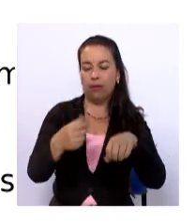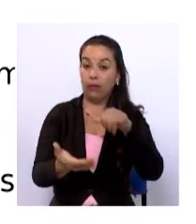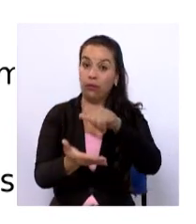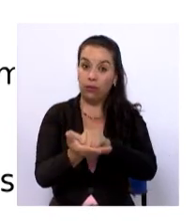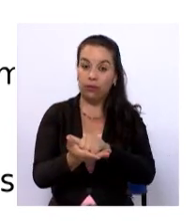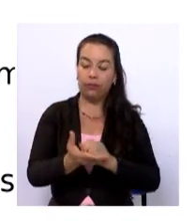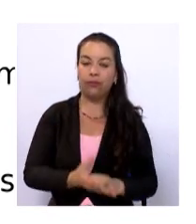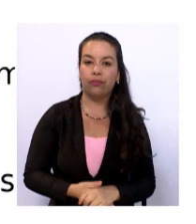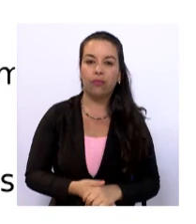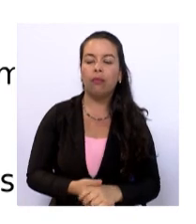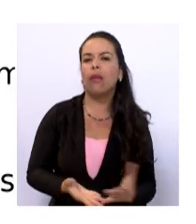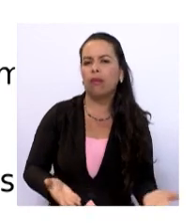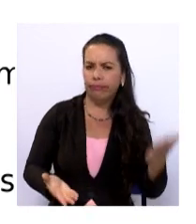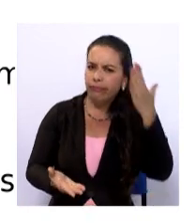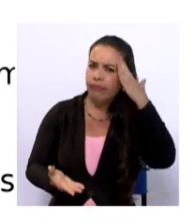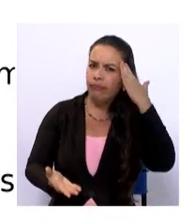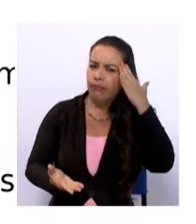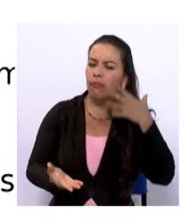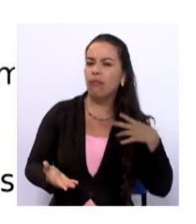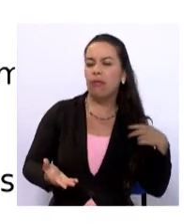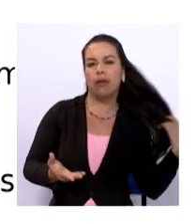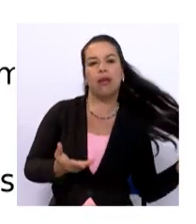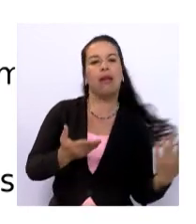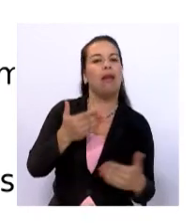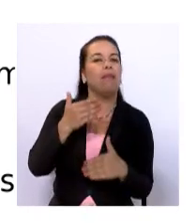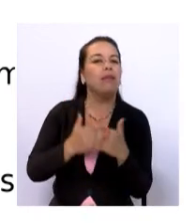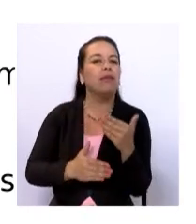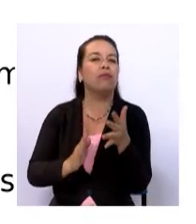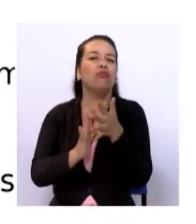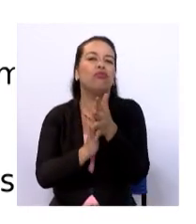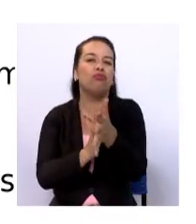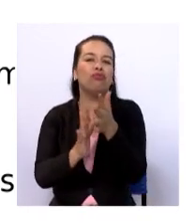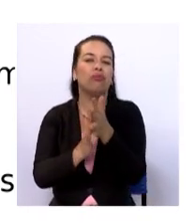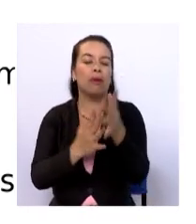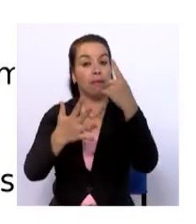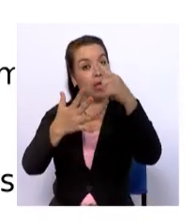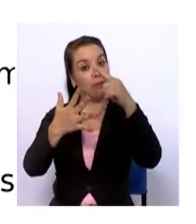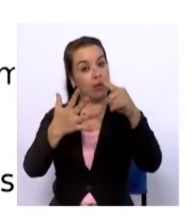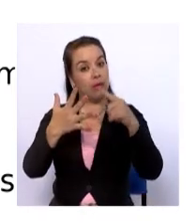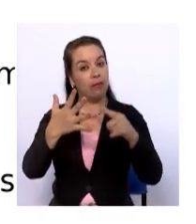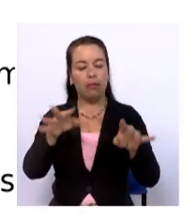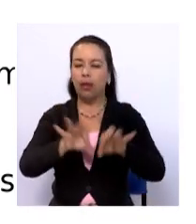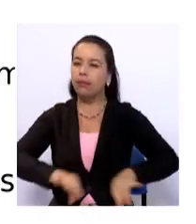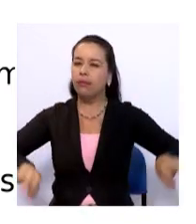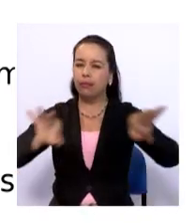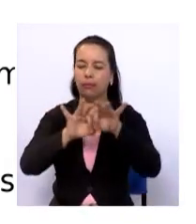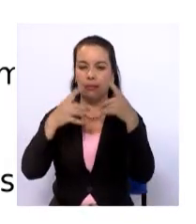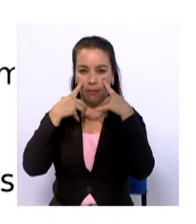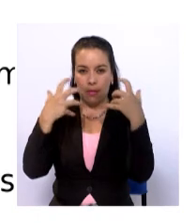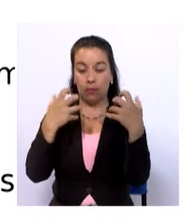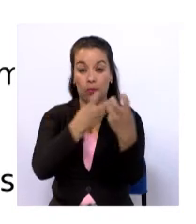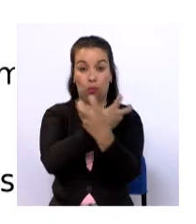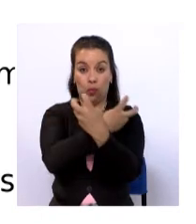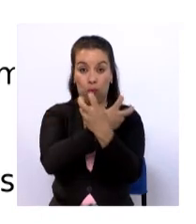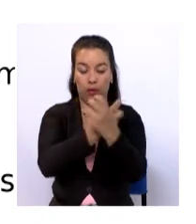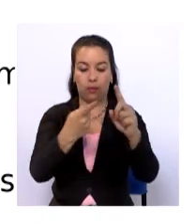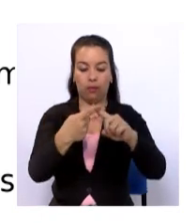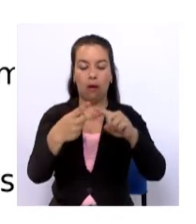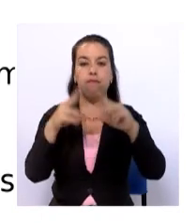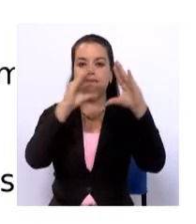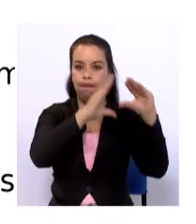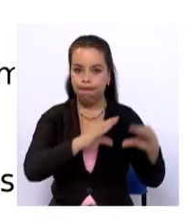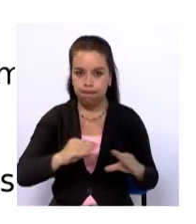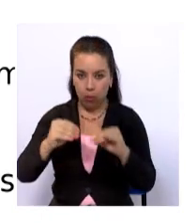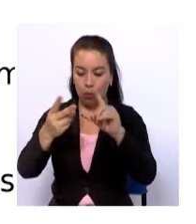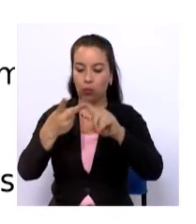realmente entonces para que empecemos a enumerar los componentes más importantes del hueso el músculo el músculo